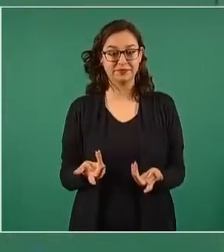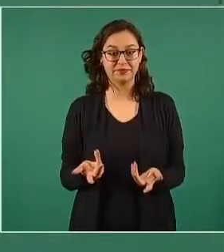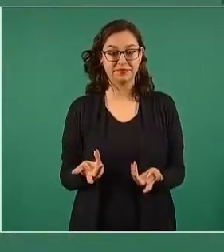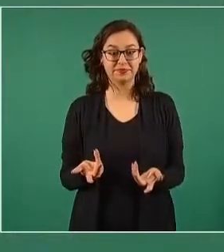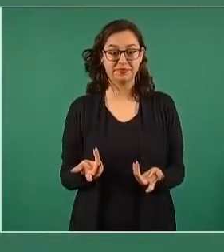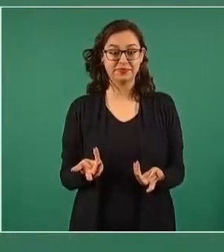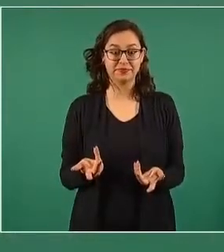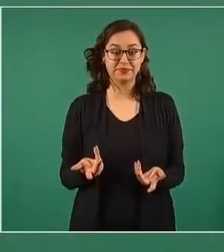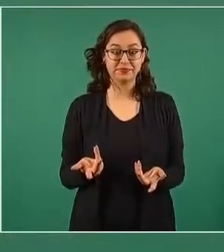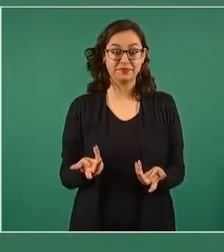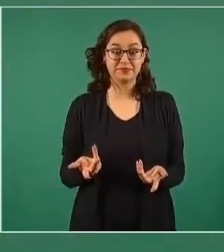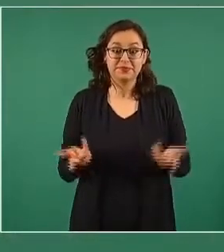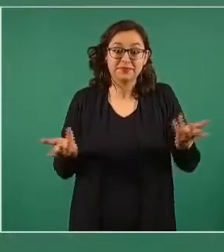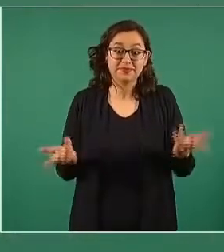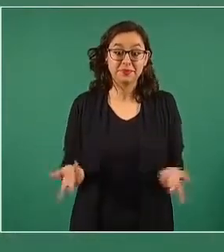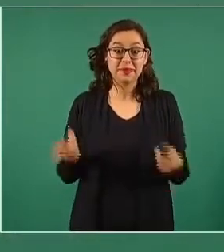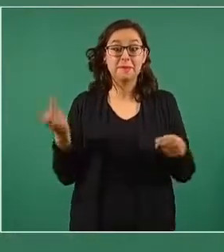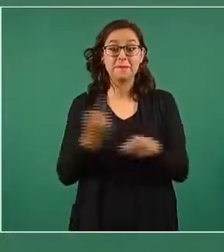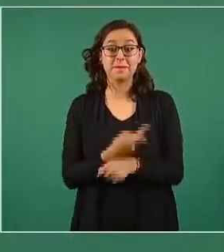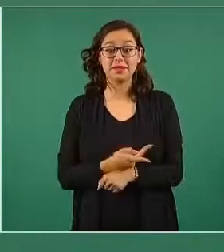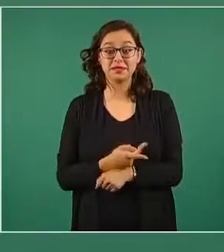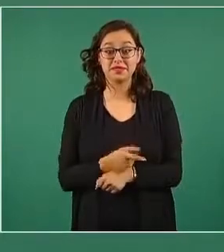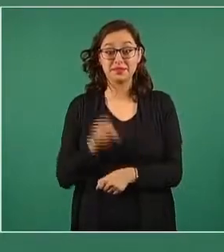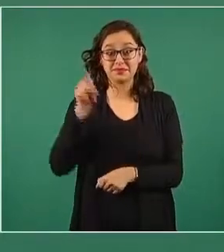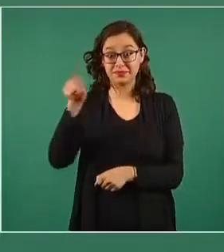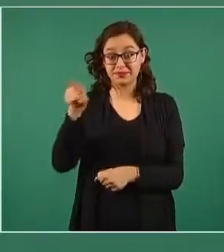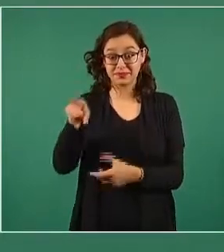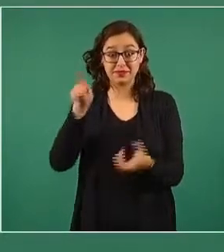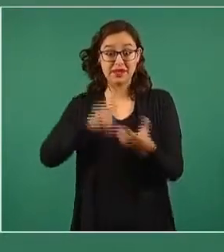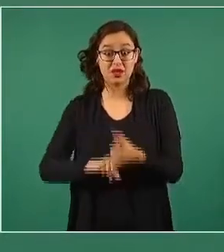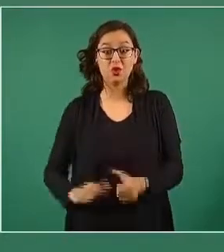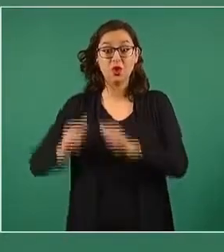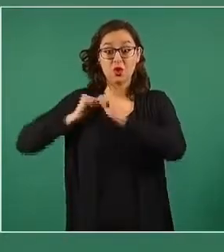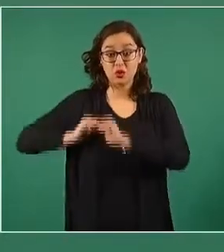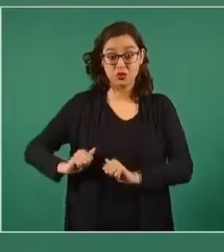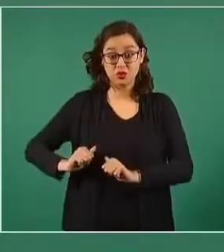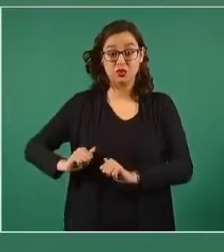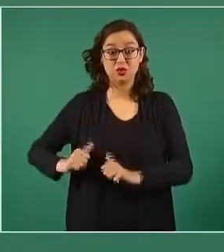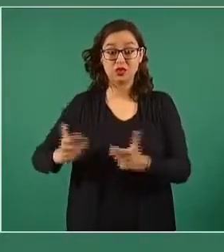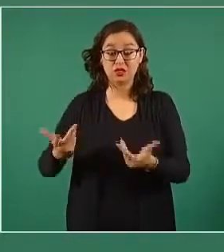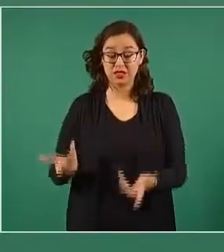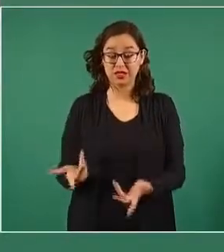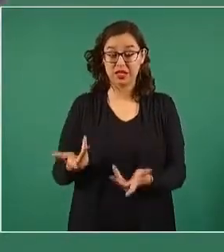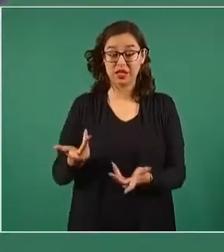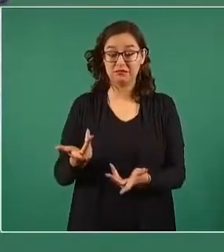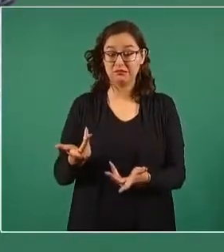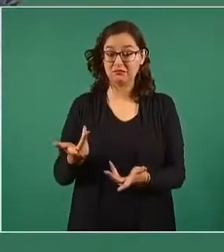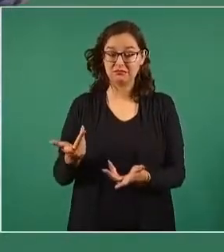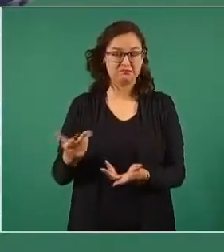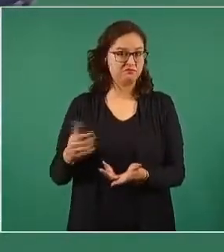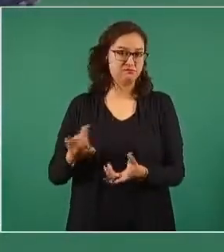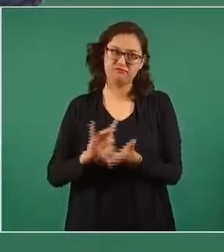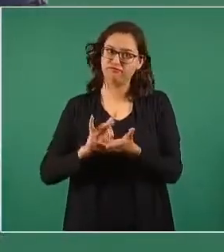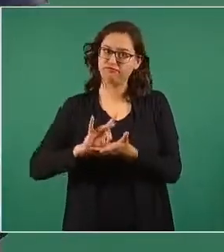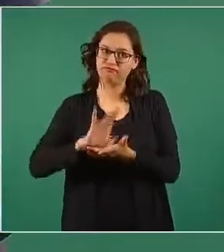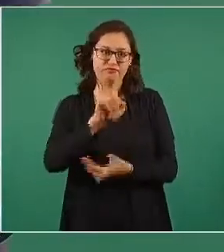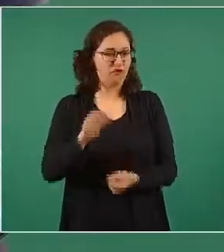Se tuvo que ir el secretario de Hacienda de Colombia porque salió la gente a la calle